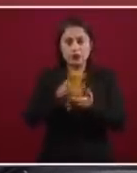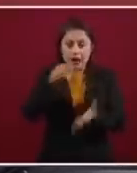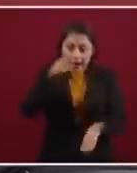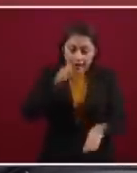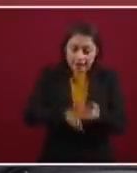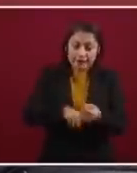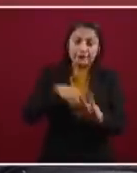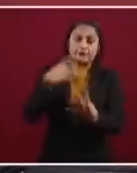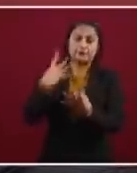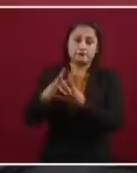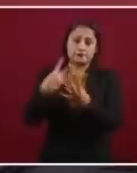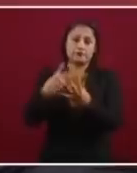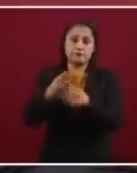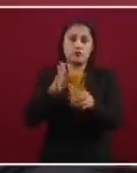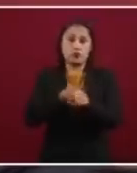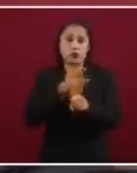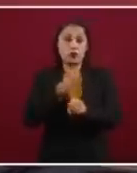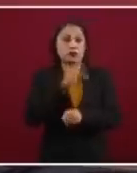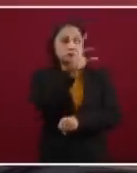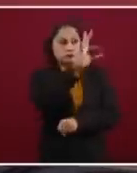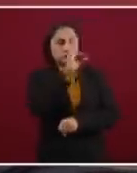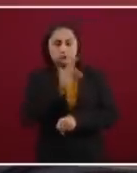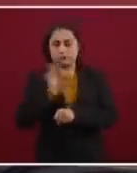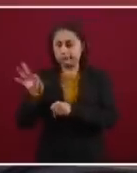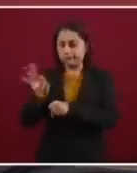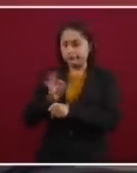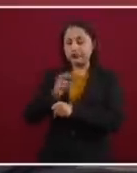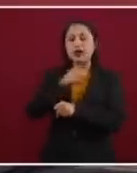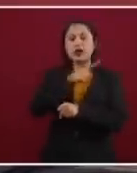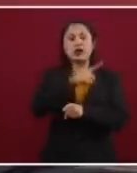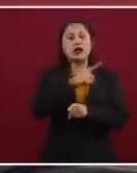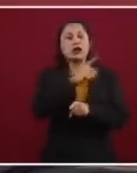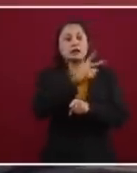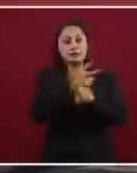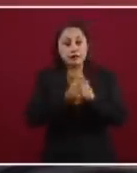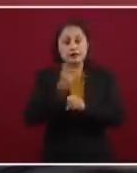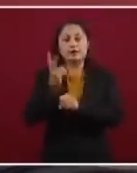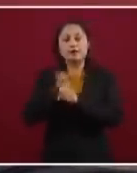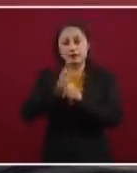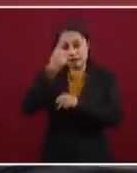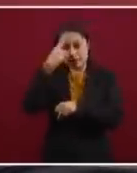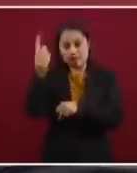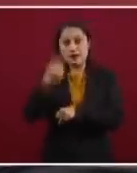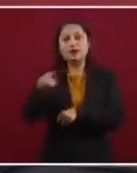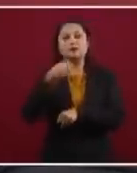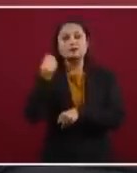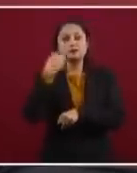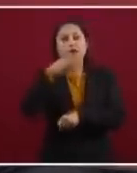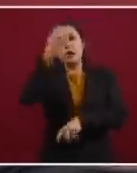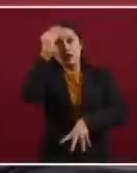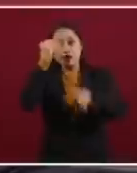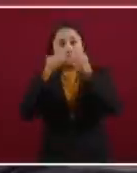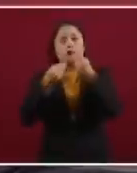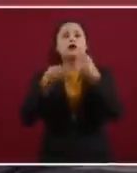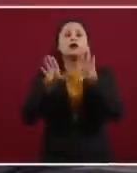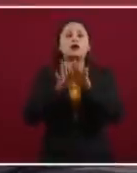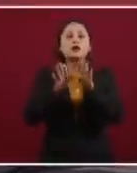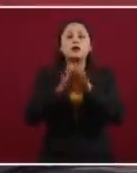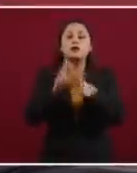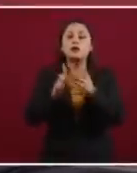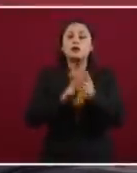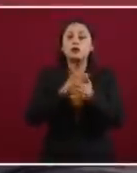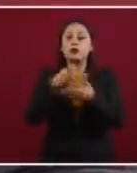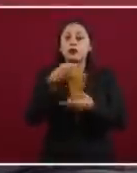penitenciario va a estar introduciendo la estrategia nacional de prevención de adicción es decir no solamente esta